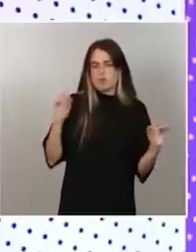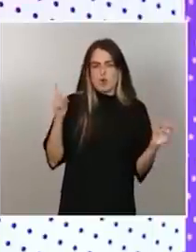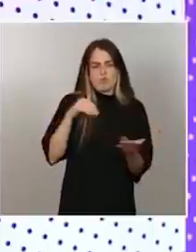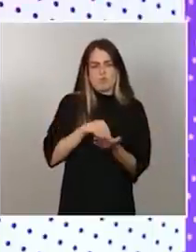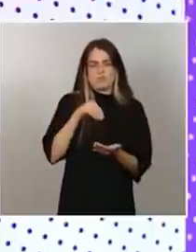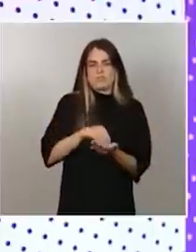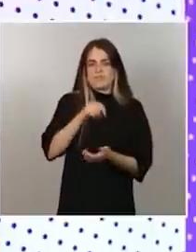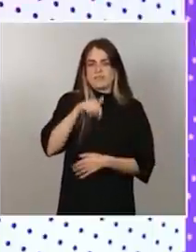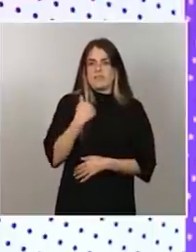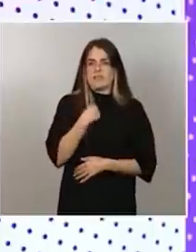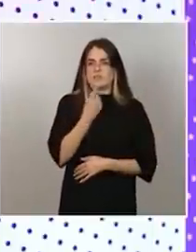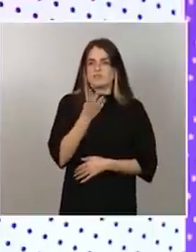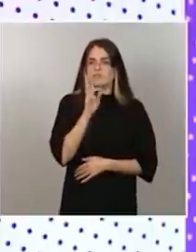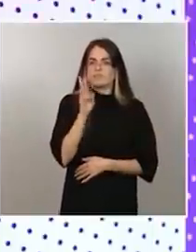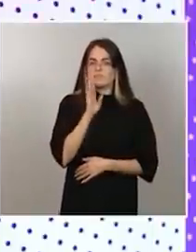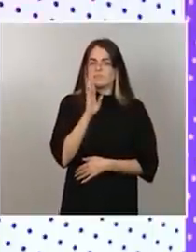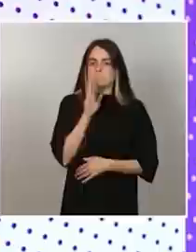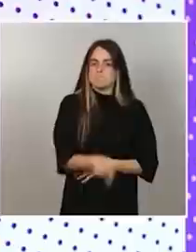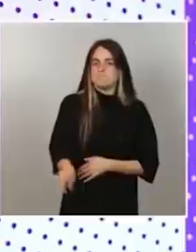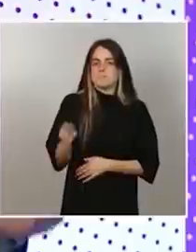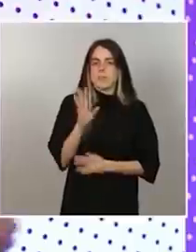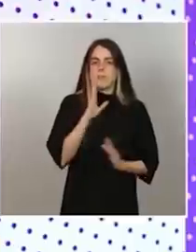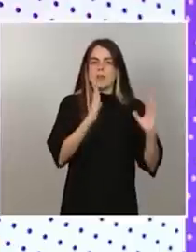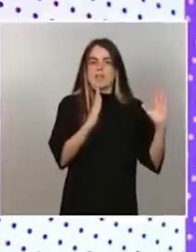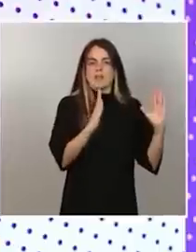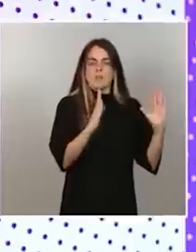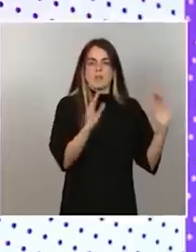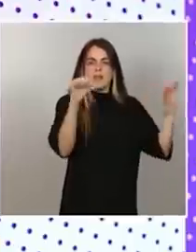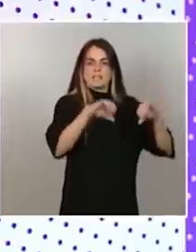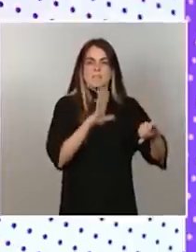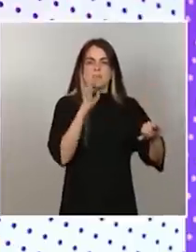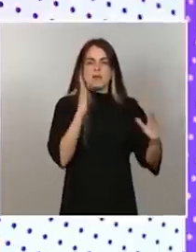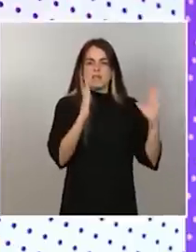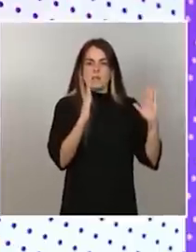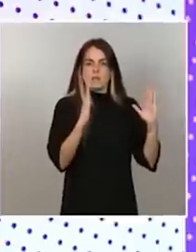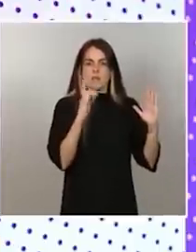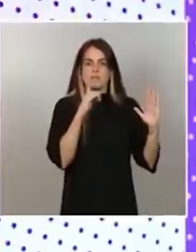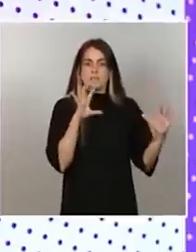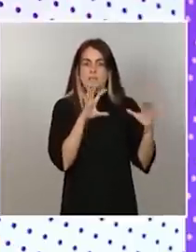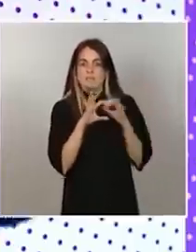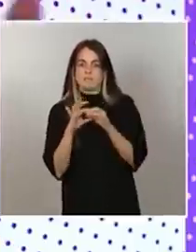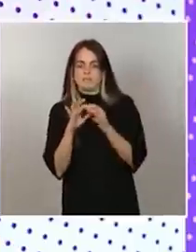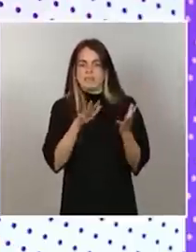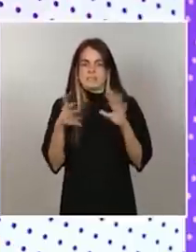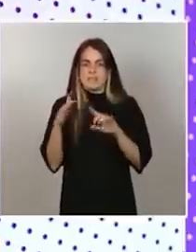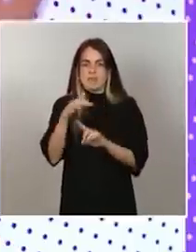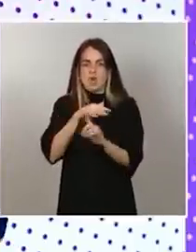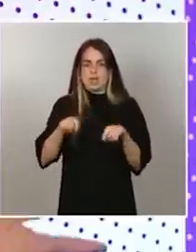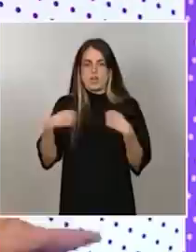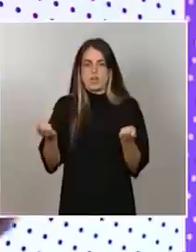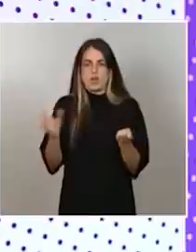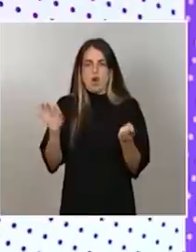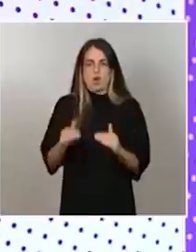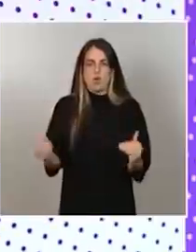no van a recortar el gasto, pues yo creo que no le va a quedar más remedio que convocar elecciones. Así que igual tenemos que abrir otro jamón.